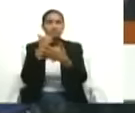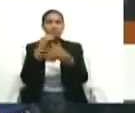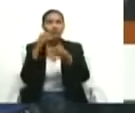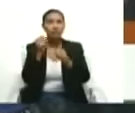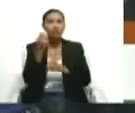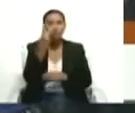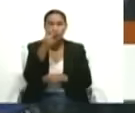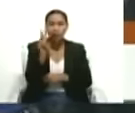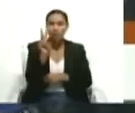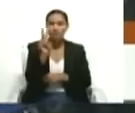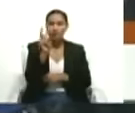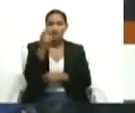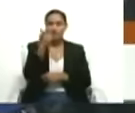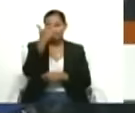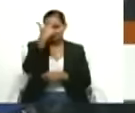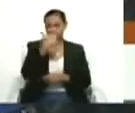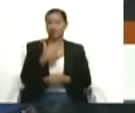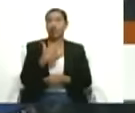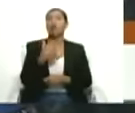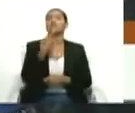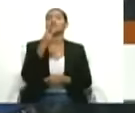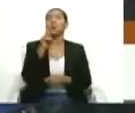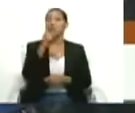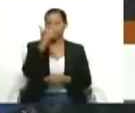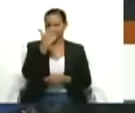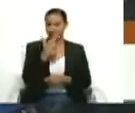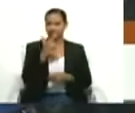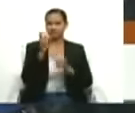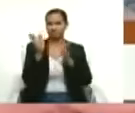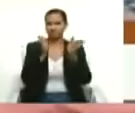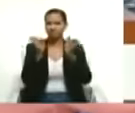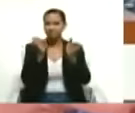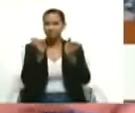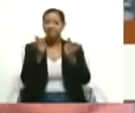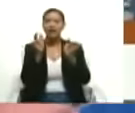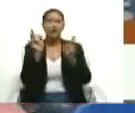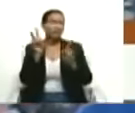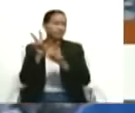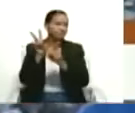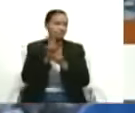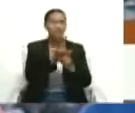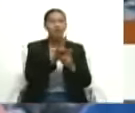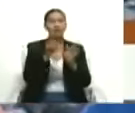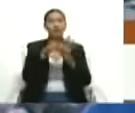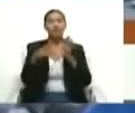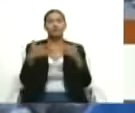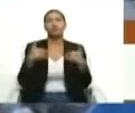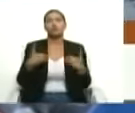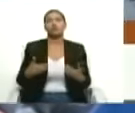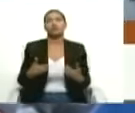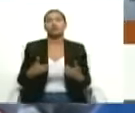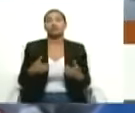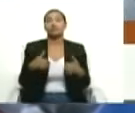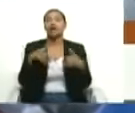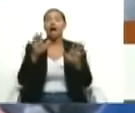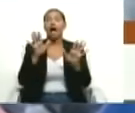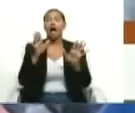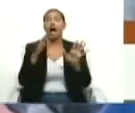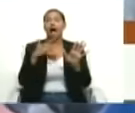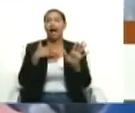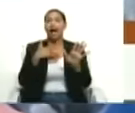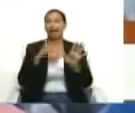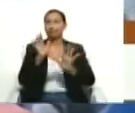estándar, la doble moral para medir los derechos humanos en cuanto le favorezca a ellos